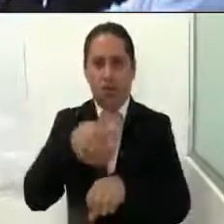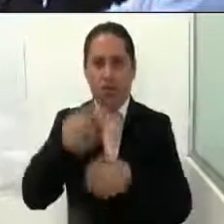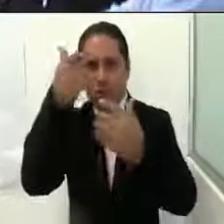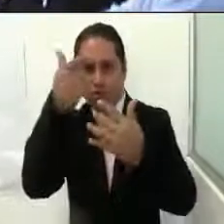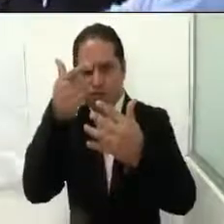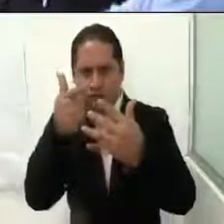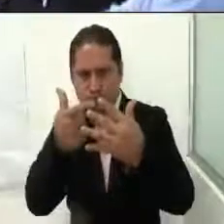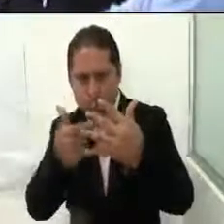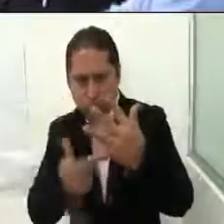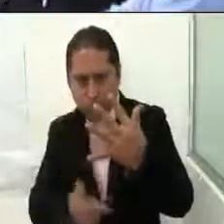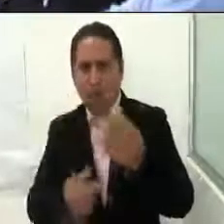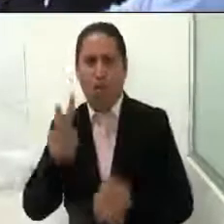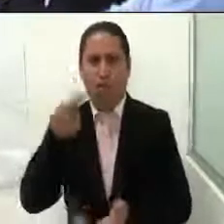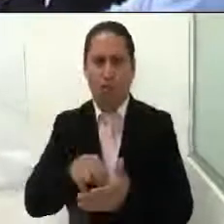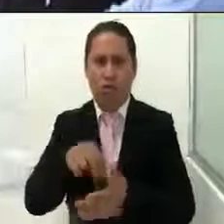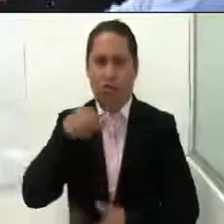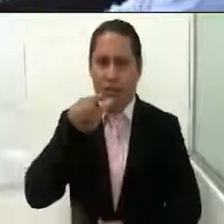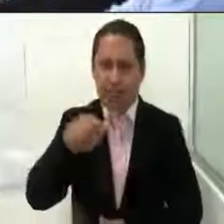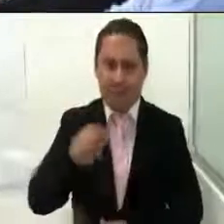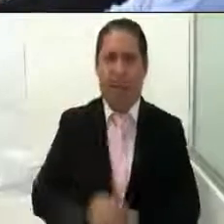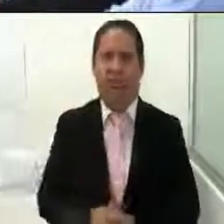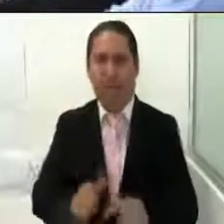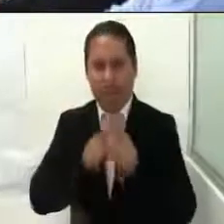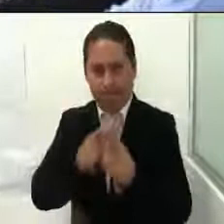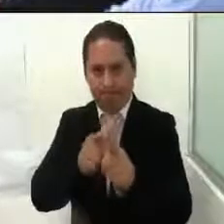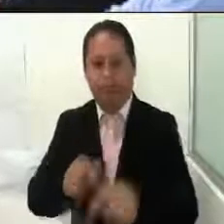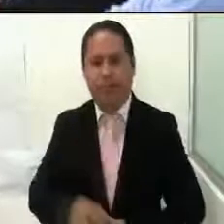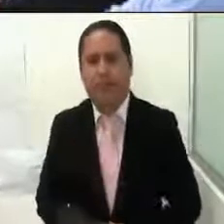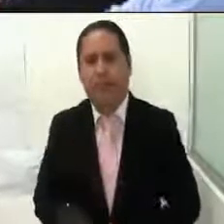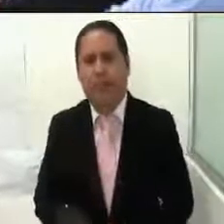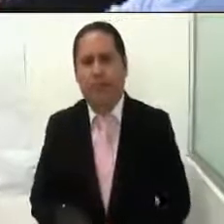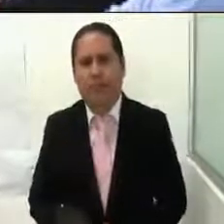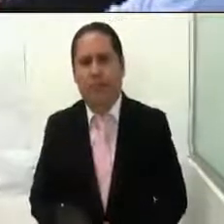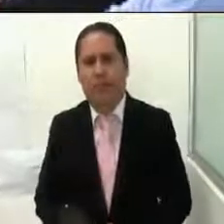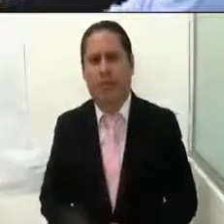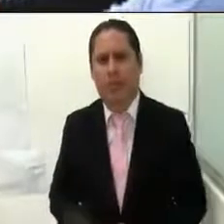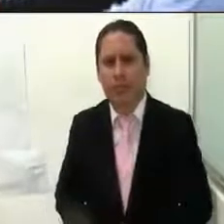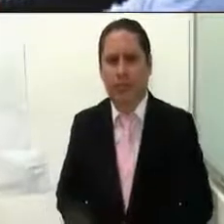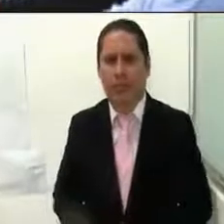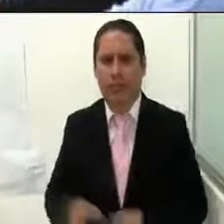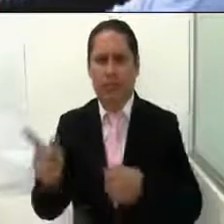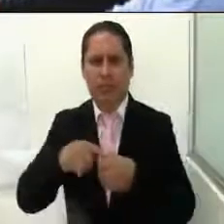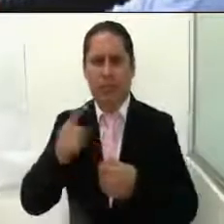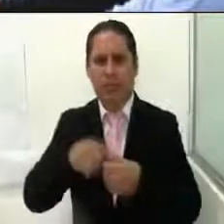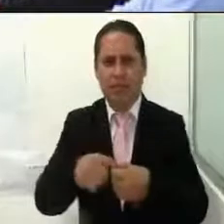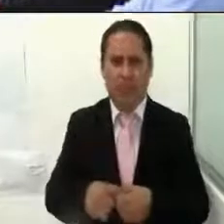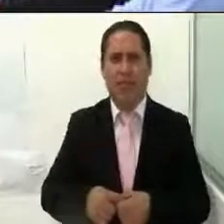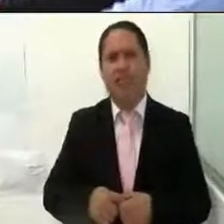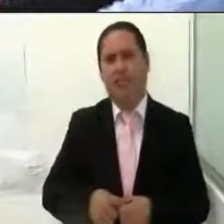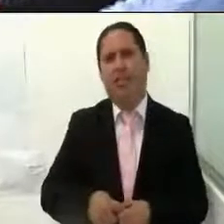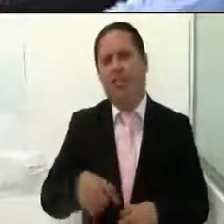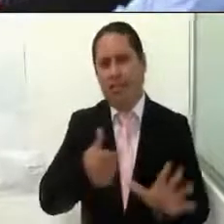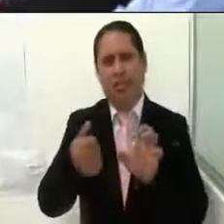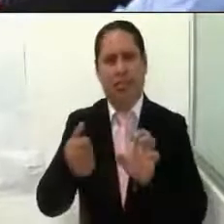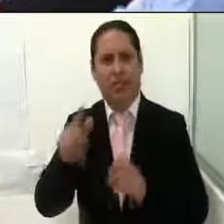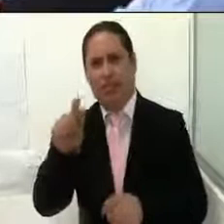a 2017 son las siguientes inscripción de 71 mil 693 escrituras